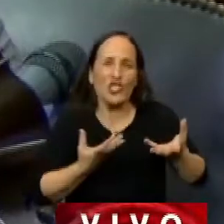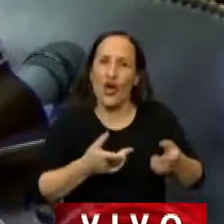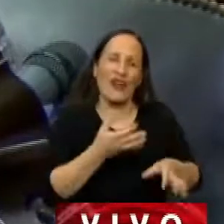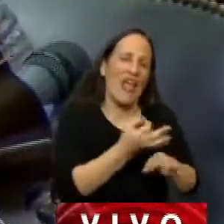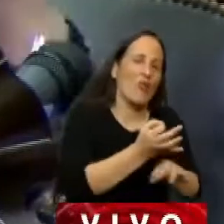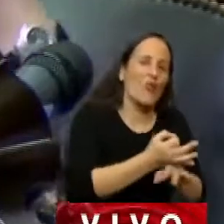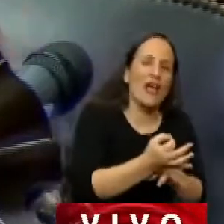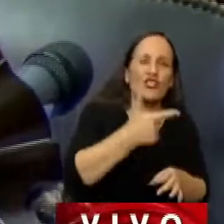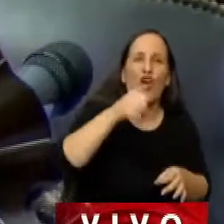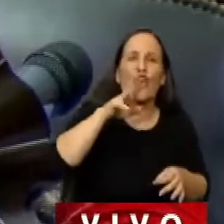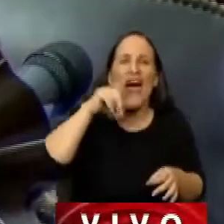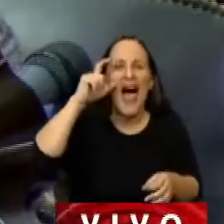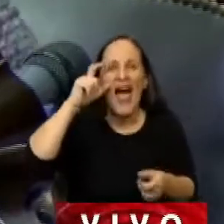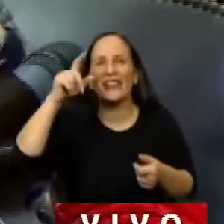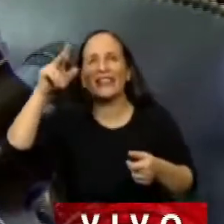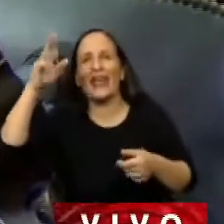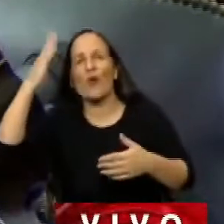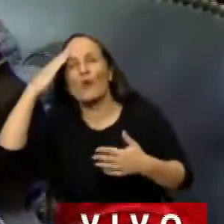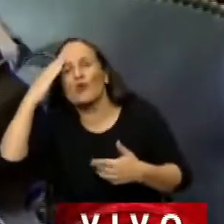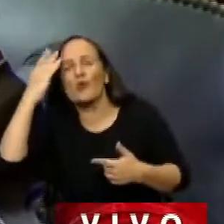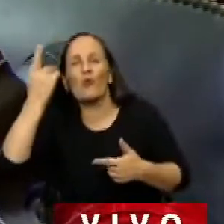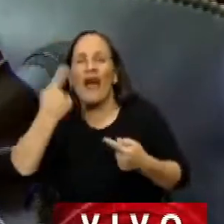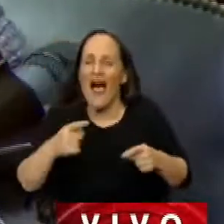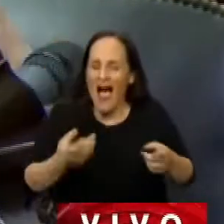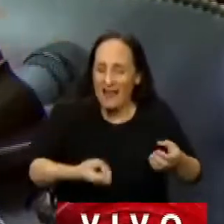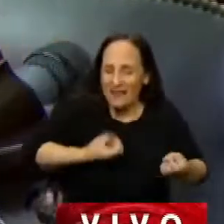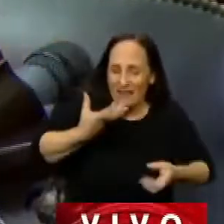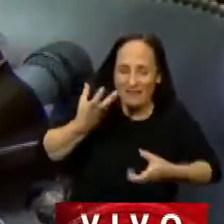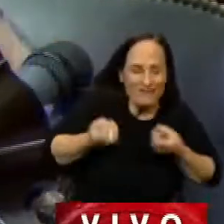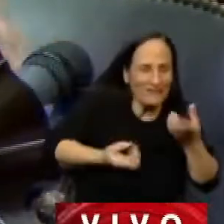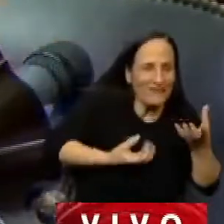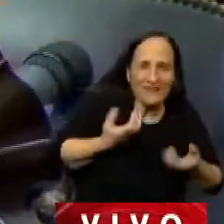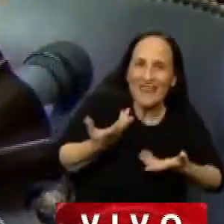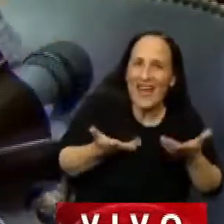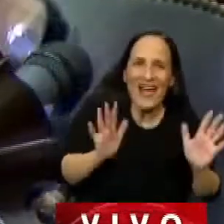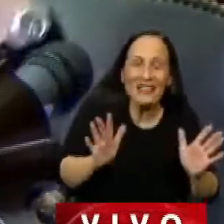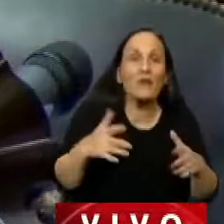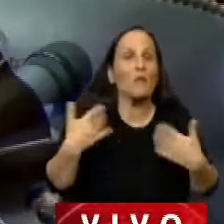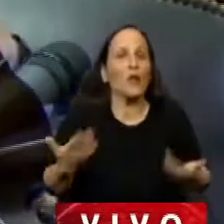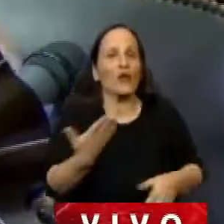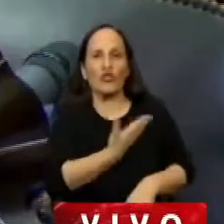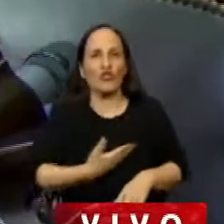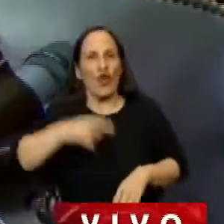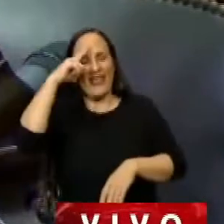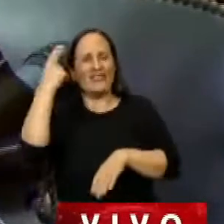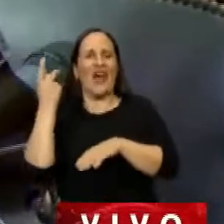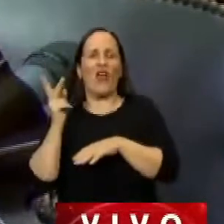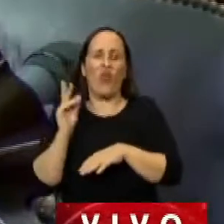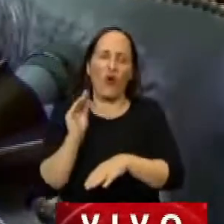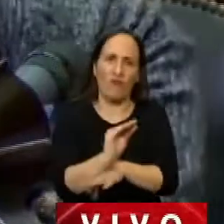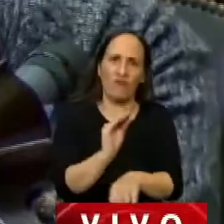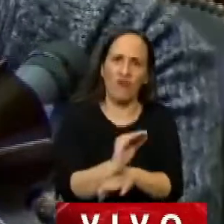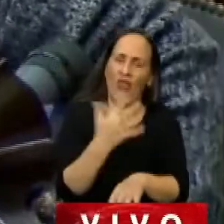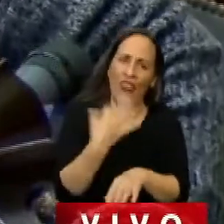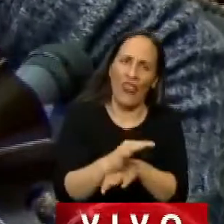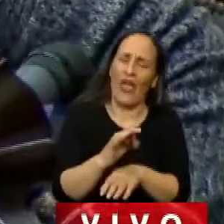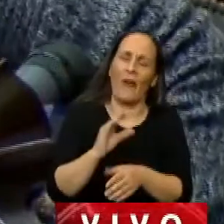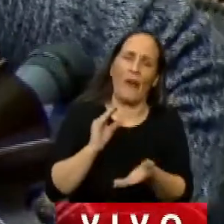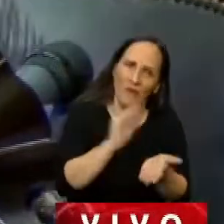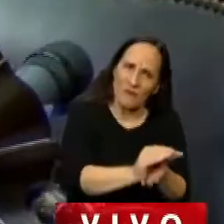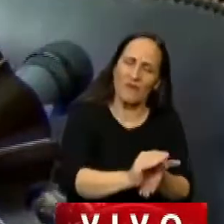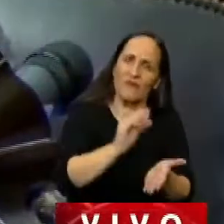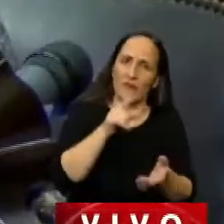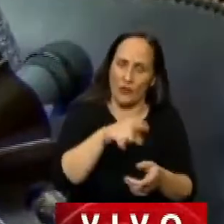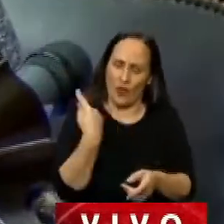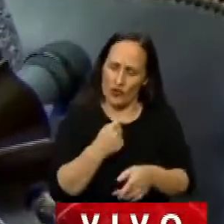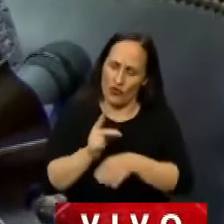educación, del arte, de la cultura, y por eso hace falta un financiamiento estatal y defendemos a rajatabla ese financiamiento